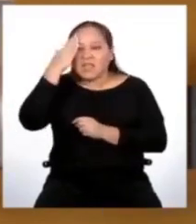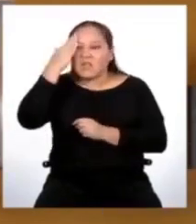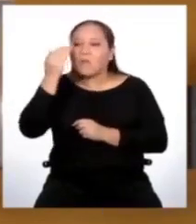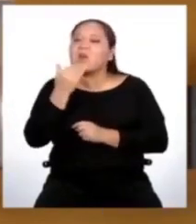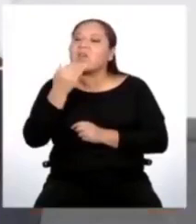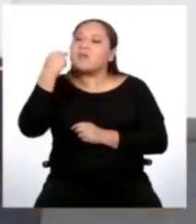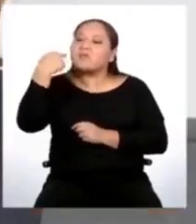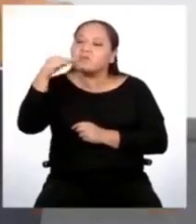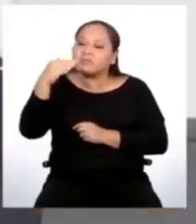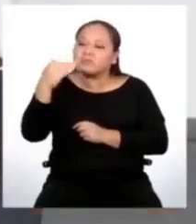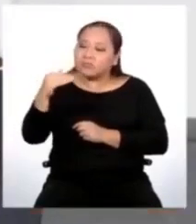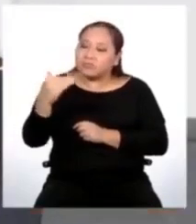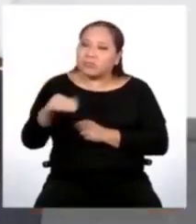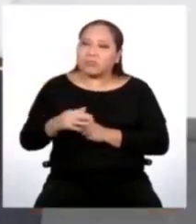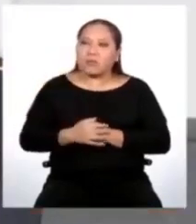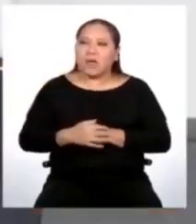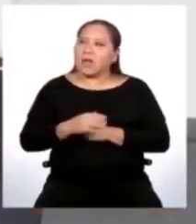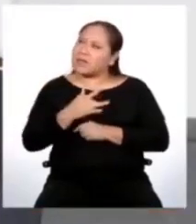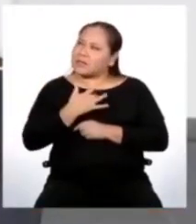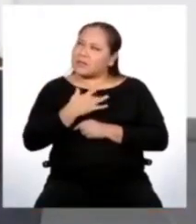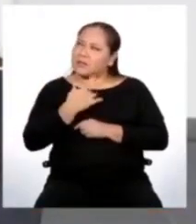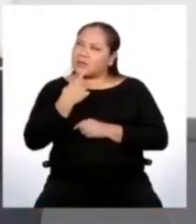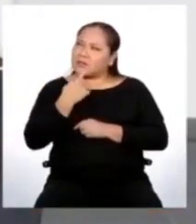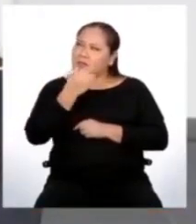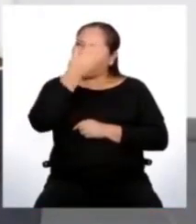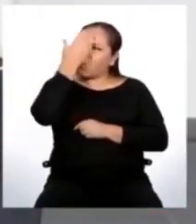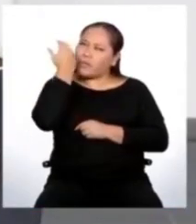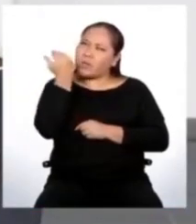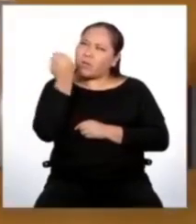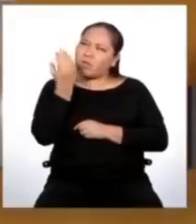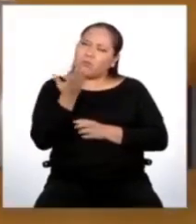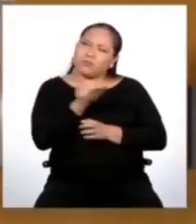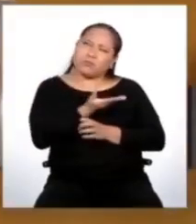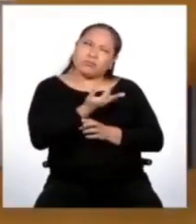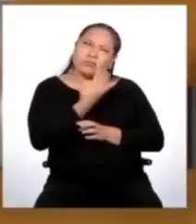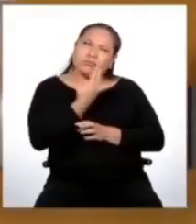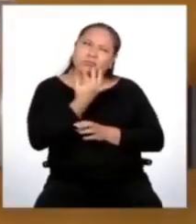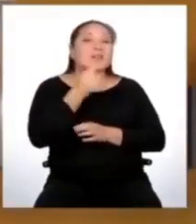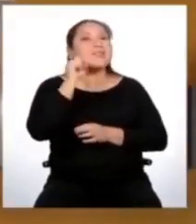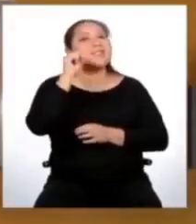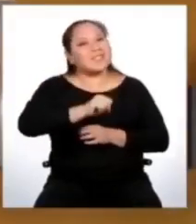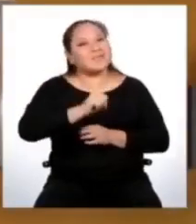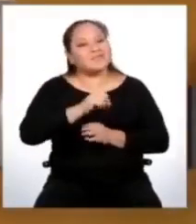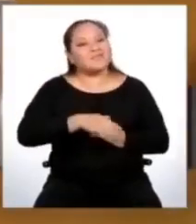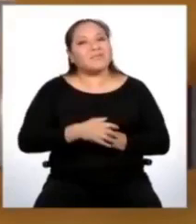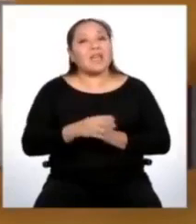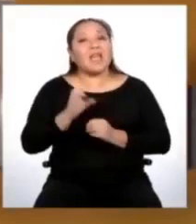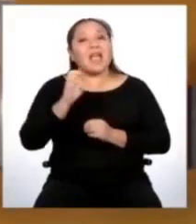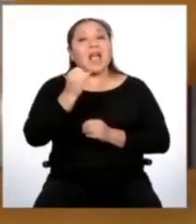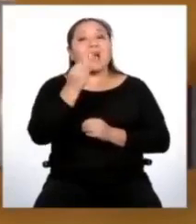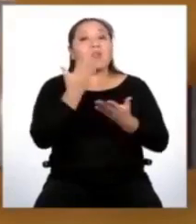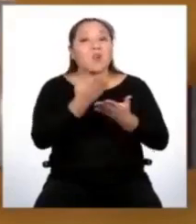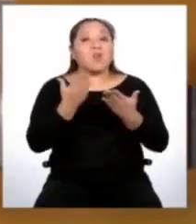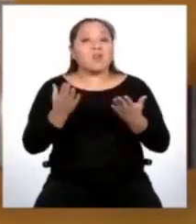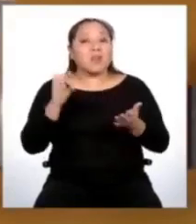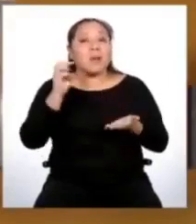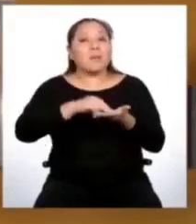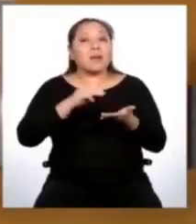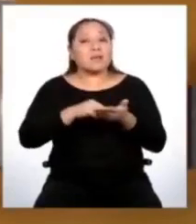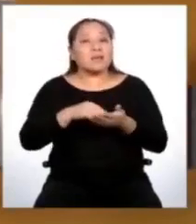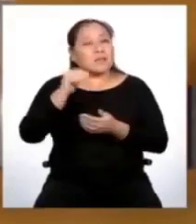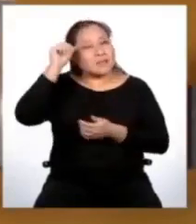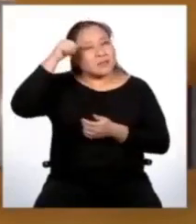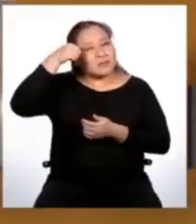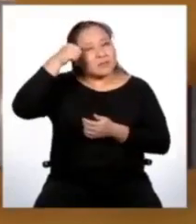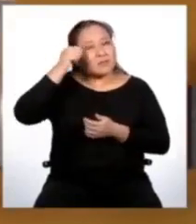guión. Siento que estamos dejando algo de lado. De hecho sí, hay algunos elementos más que debemos